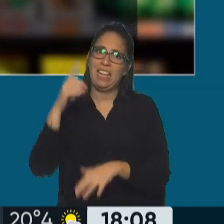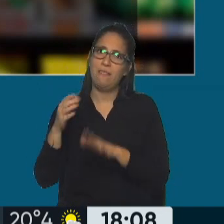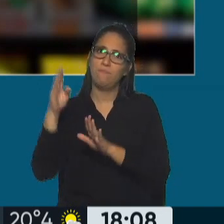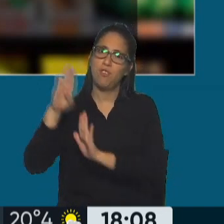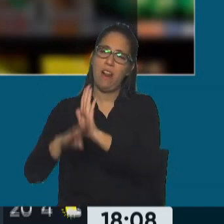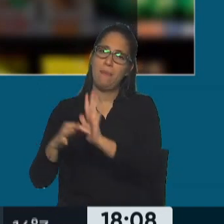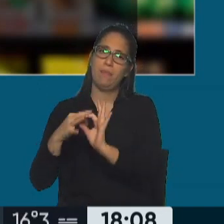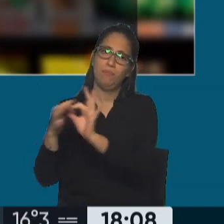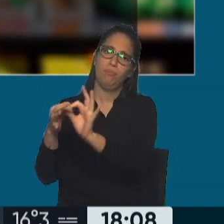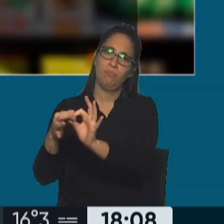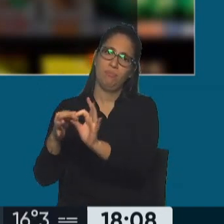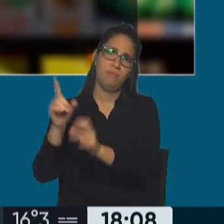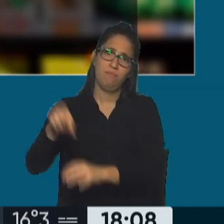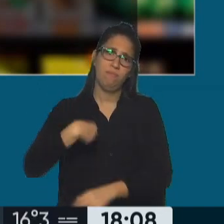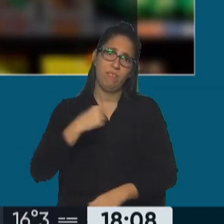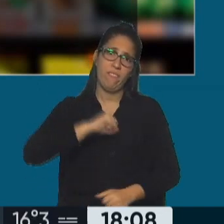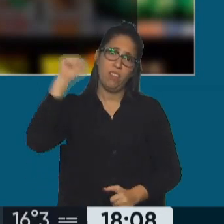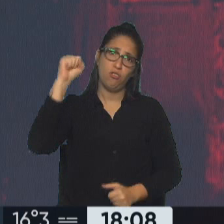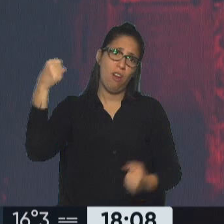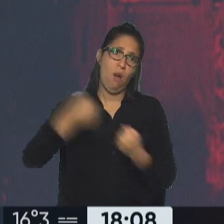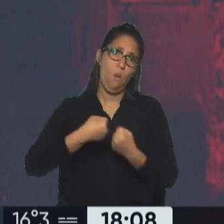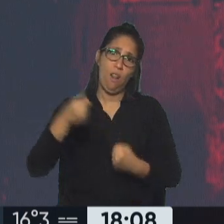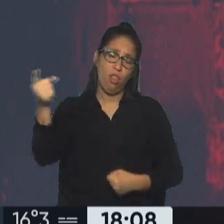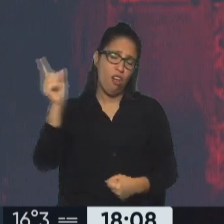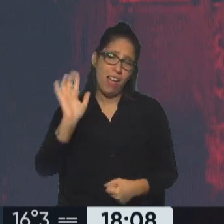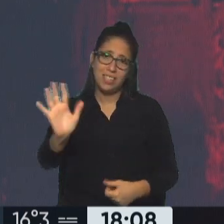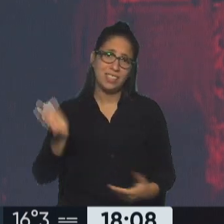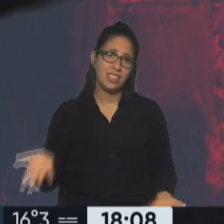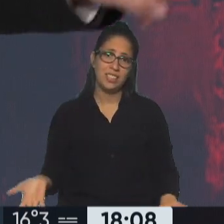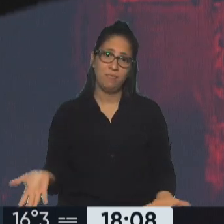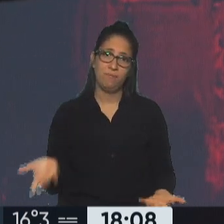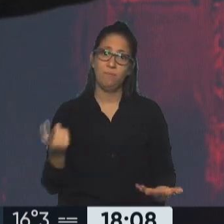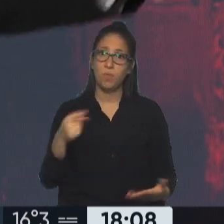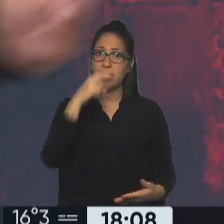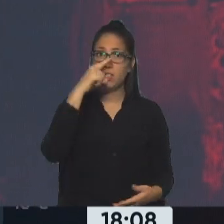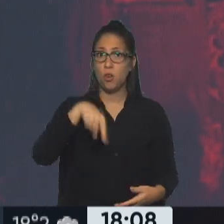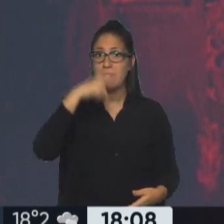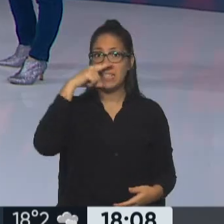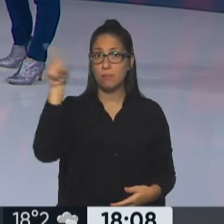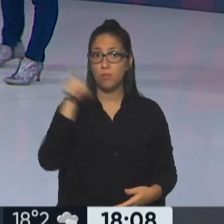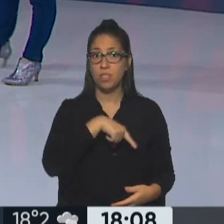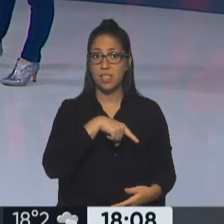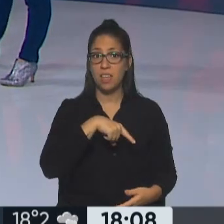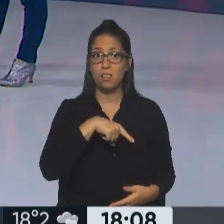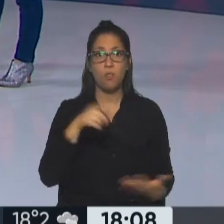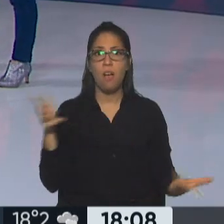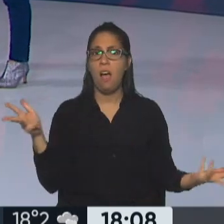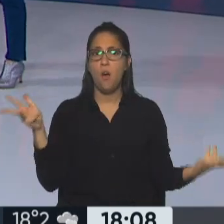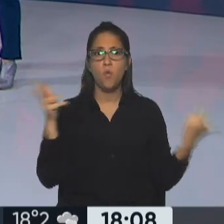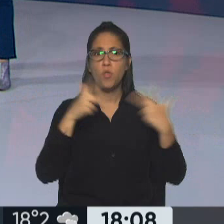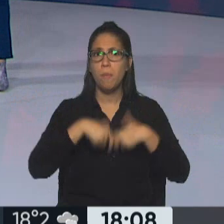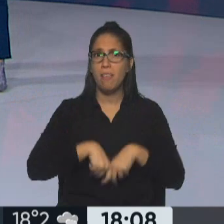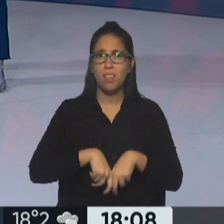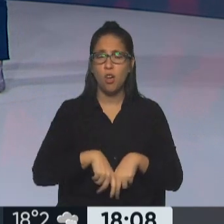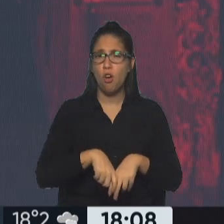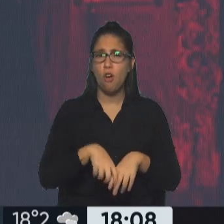es absolutamente inflacionario. Es inflacionario el acuerdo. Y lo vas a ver en las próximas horas, porque esta inflación del 7,7% inmediatamente se va a